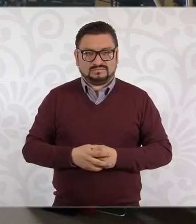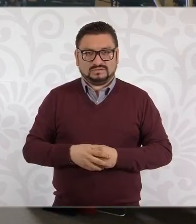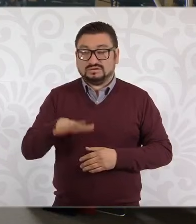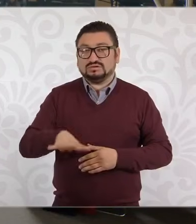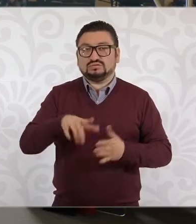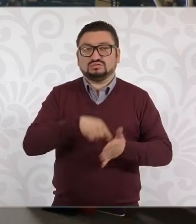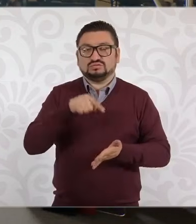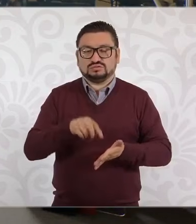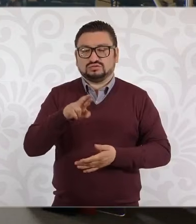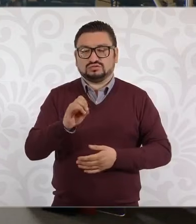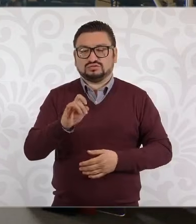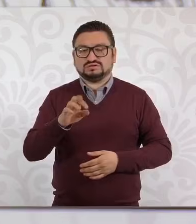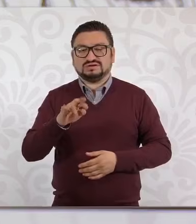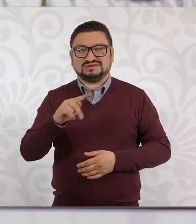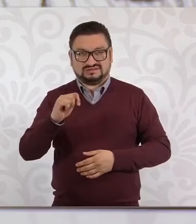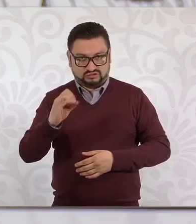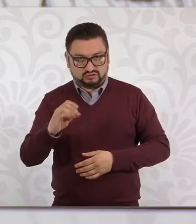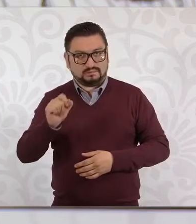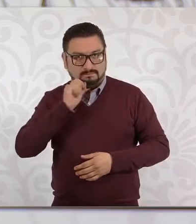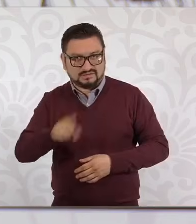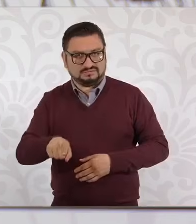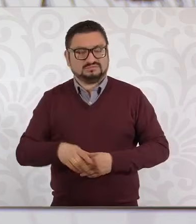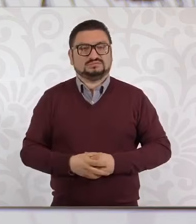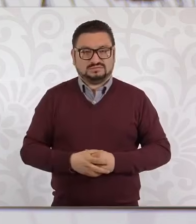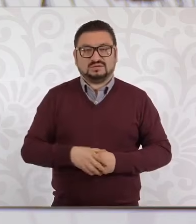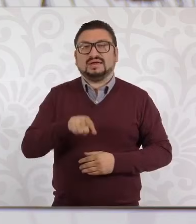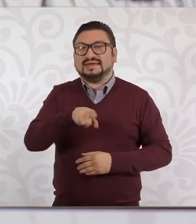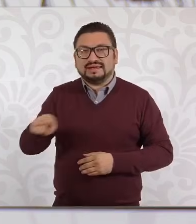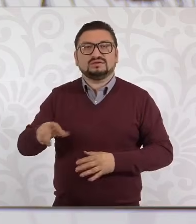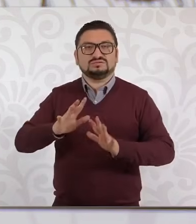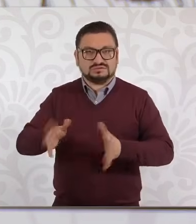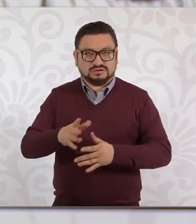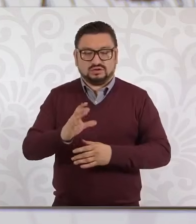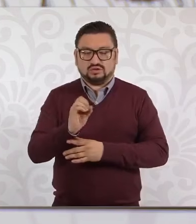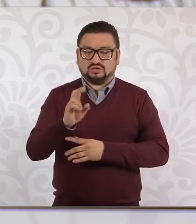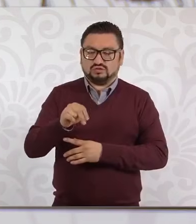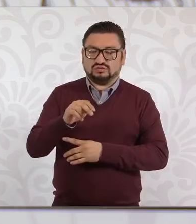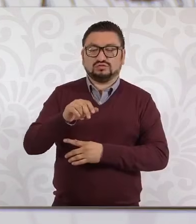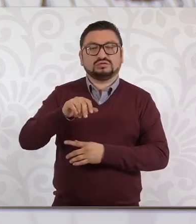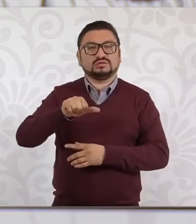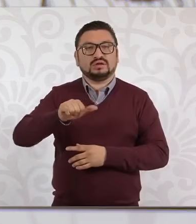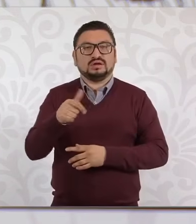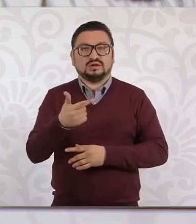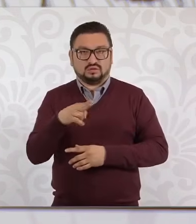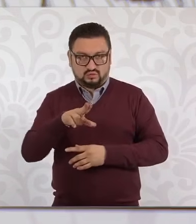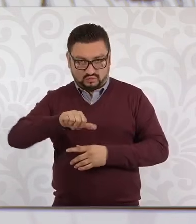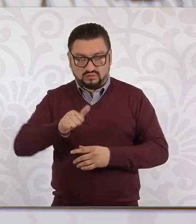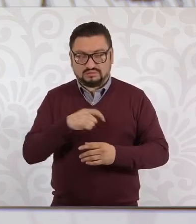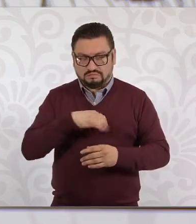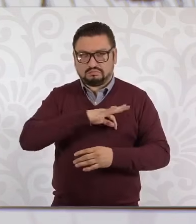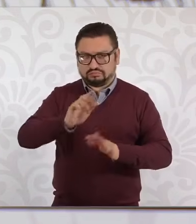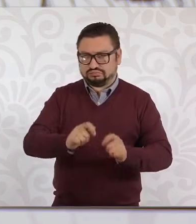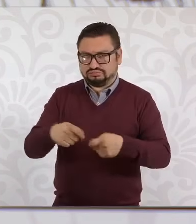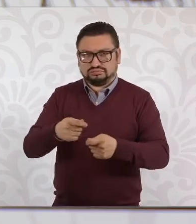Rosarito. Entonces ya directamente ellos de Conagua reciben los derechos para